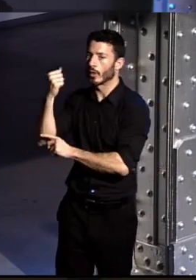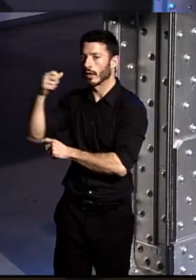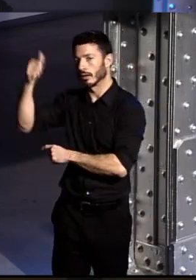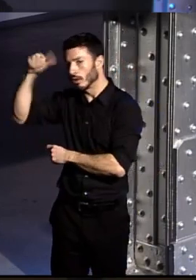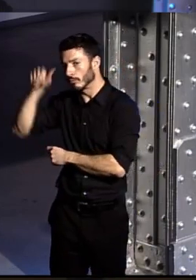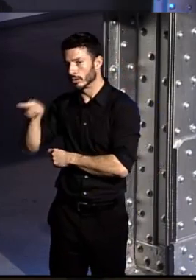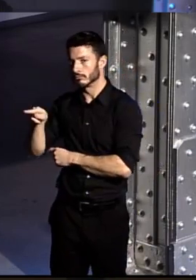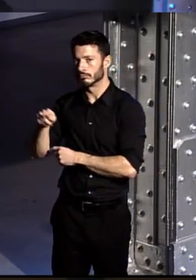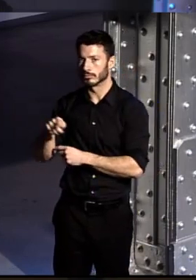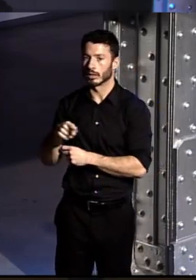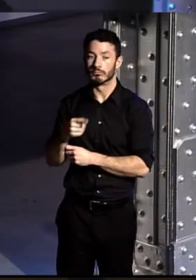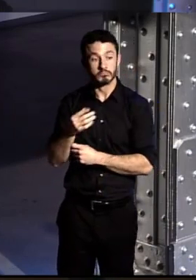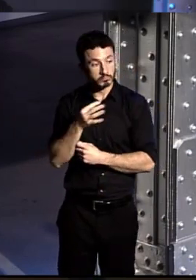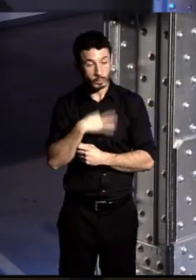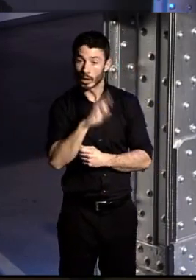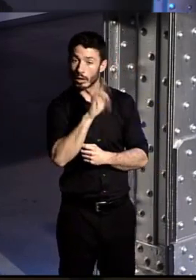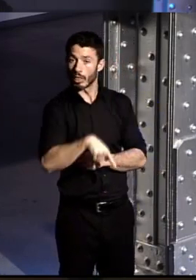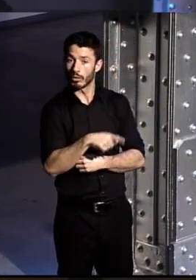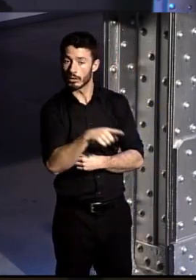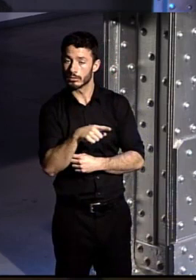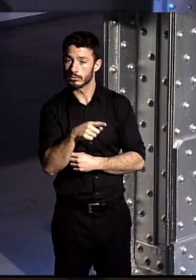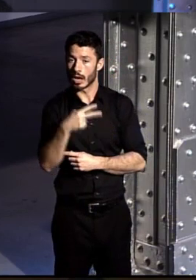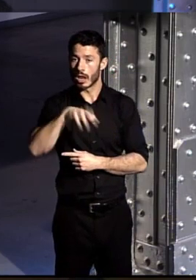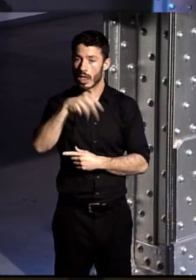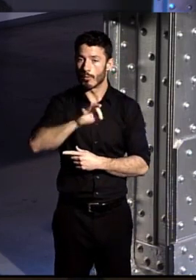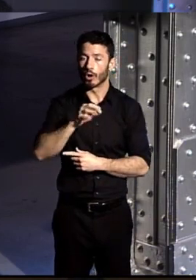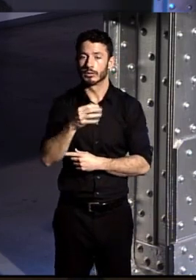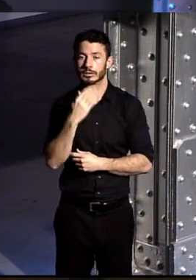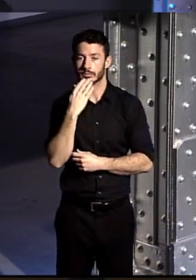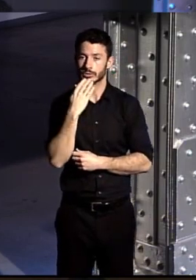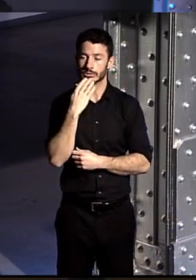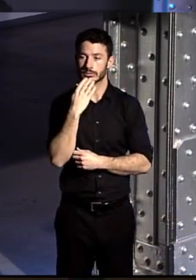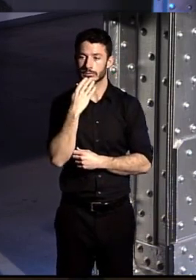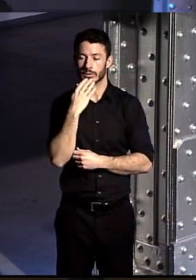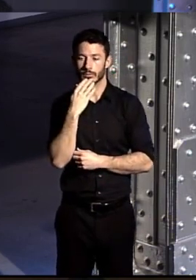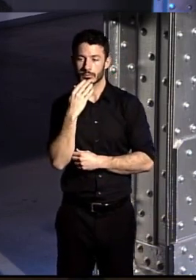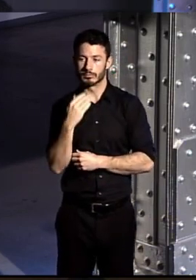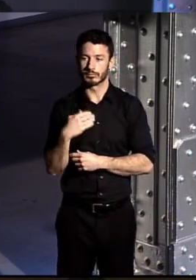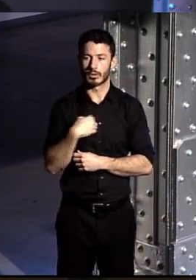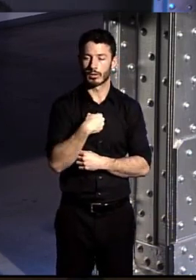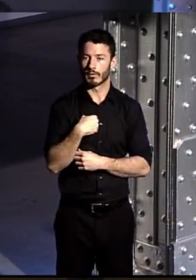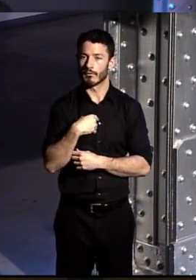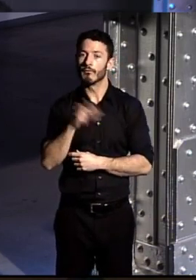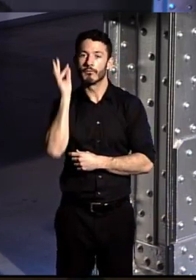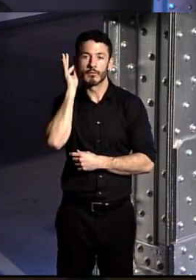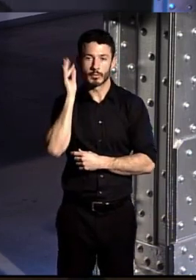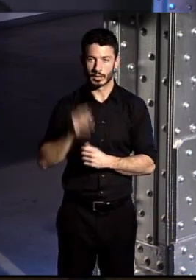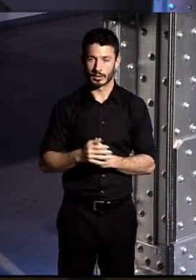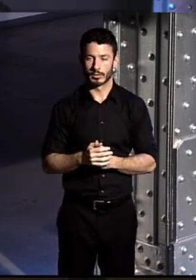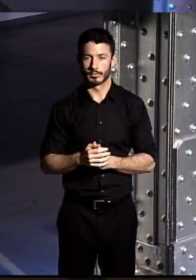ya tienes, bueno, creo que tienes razón en pensar que eso es un posible lado femenino. Bueno, la verdad es que lo he dicho además